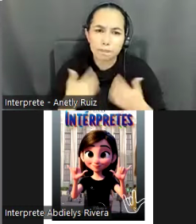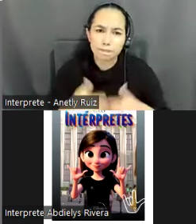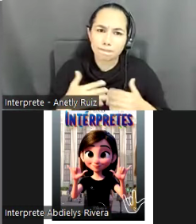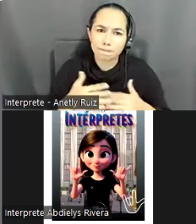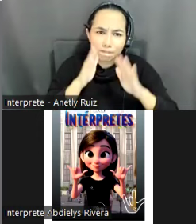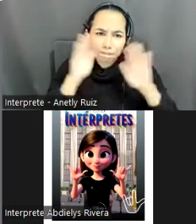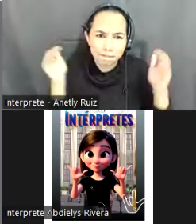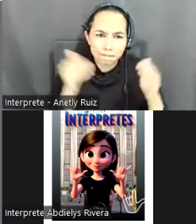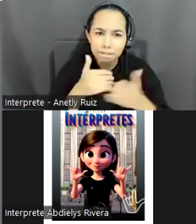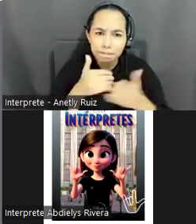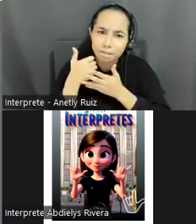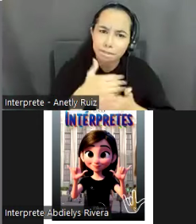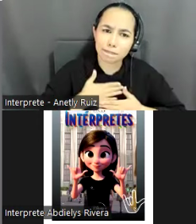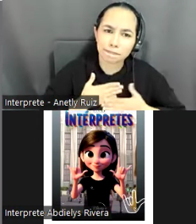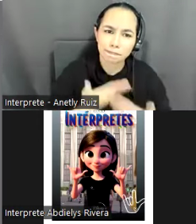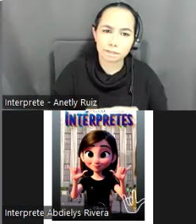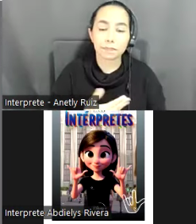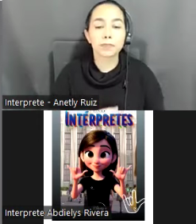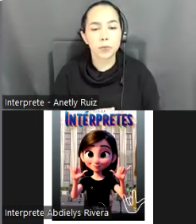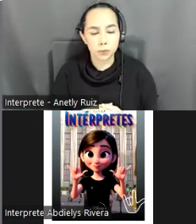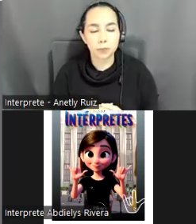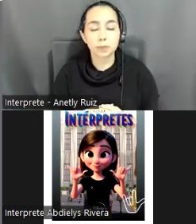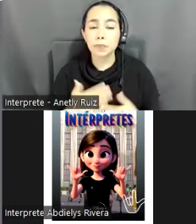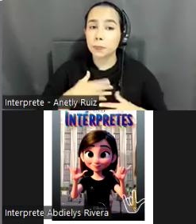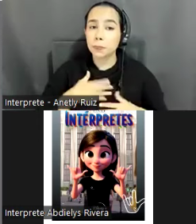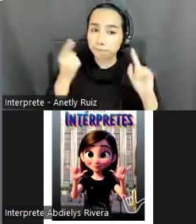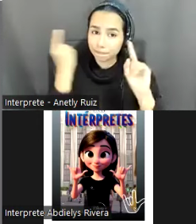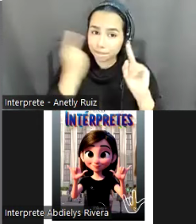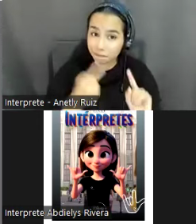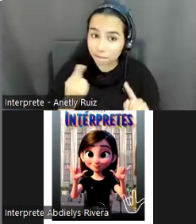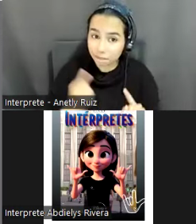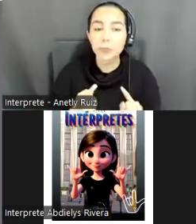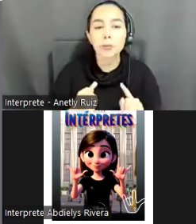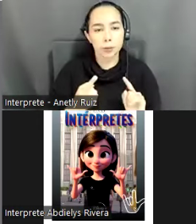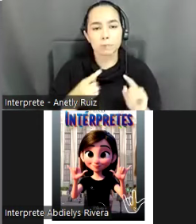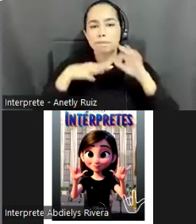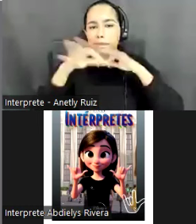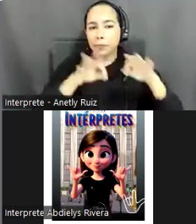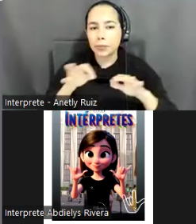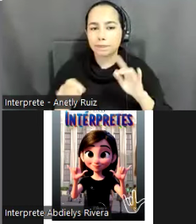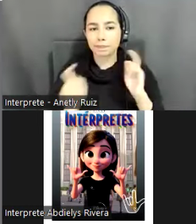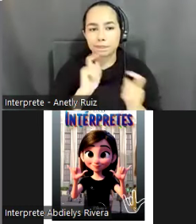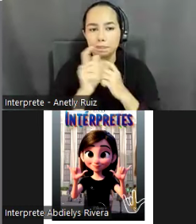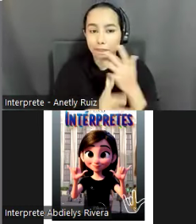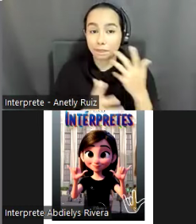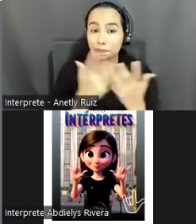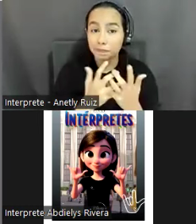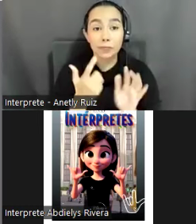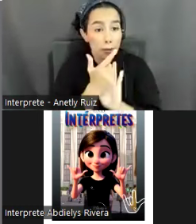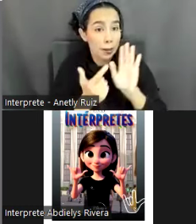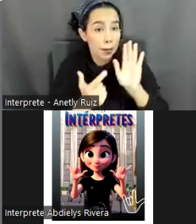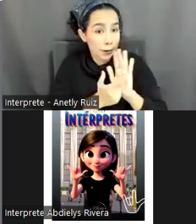presentación, quiero poder enseñarles un poquito y hablar un poquito de lo que es acomodo razonable y la reglamentación vigente.